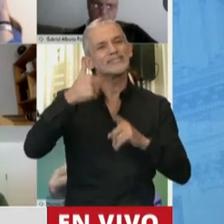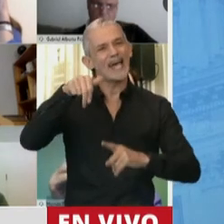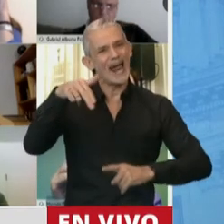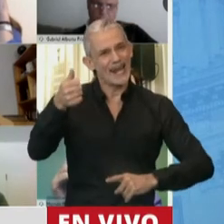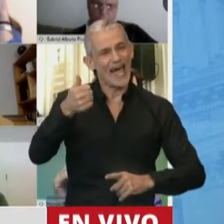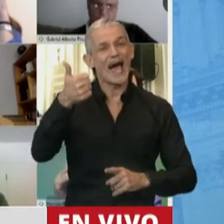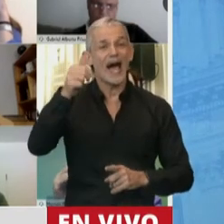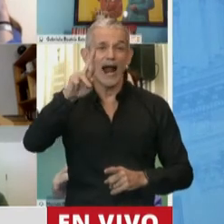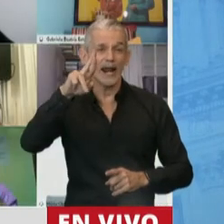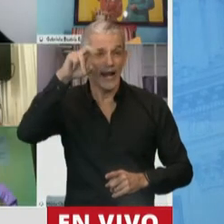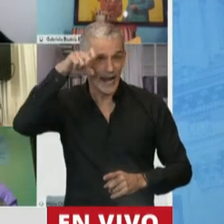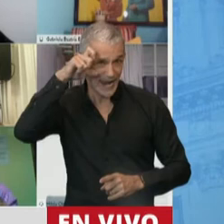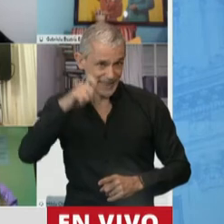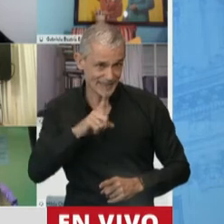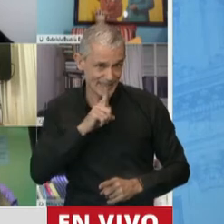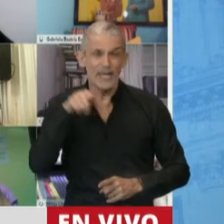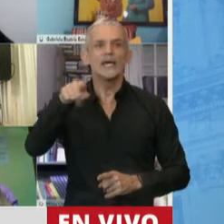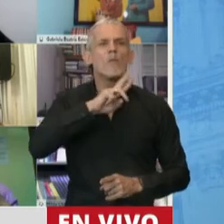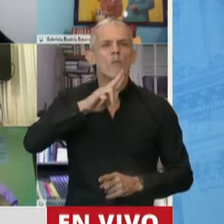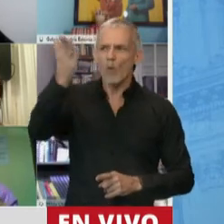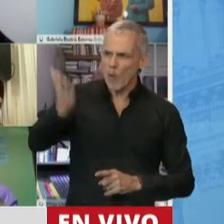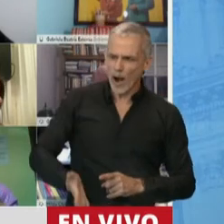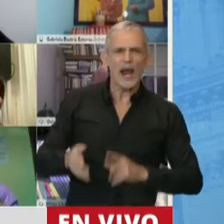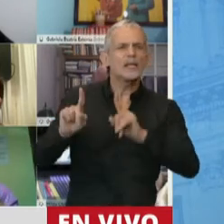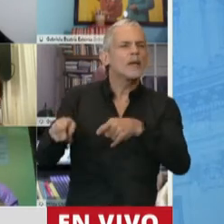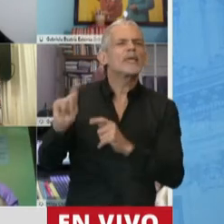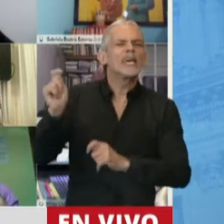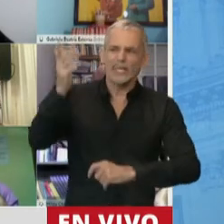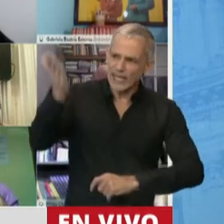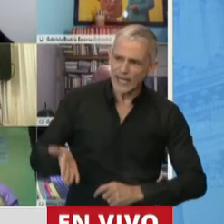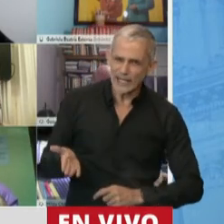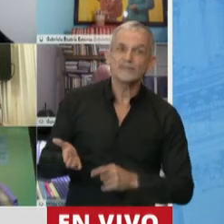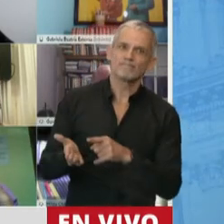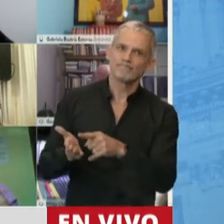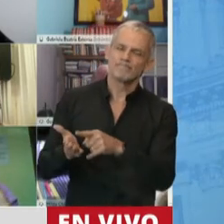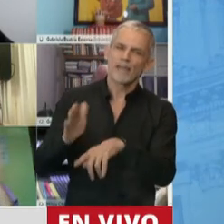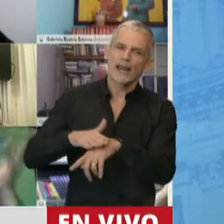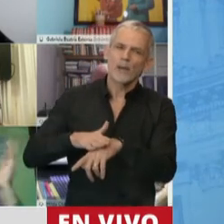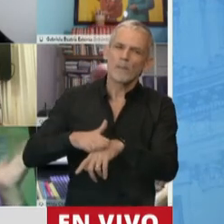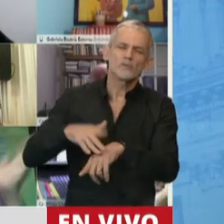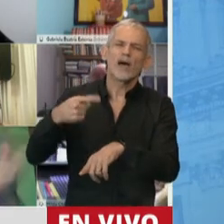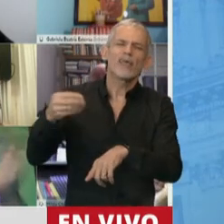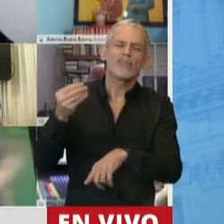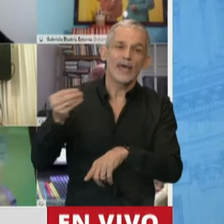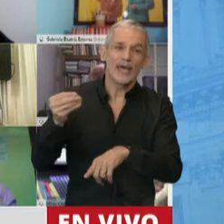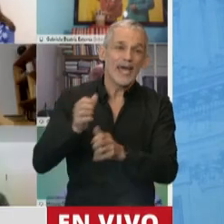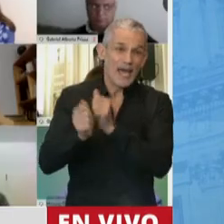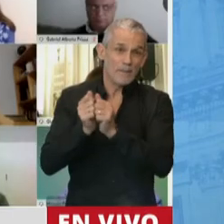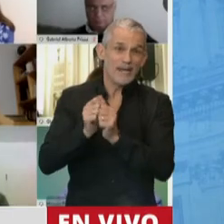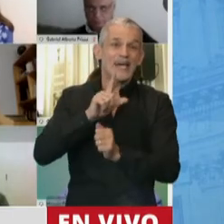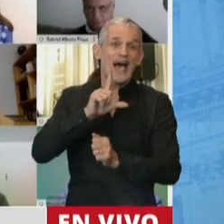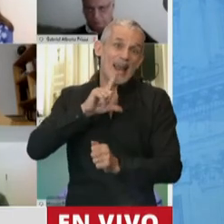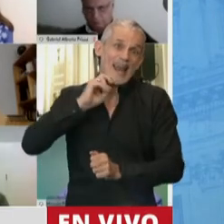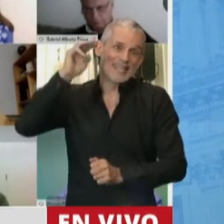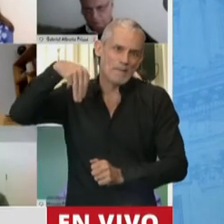Arnett, que a su vez es uno de los principales responsables de la empresa LATAM en